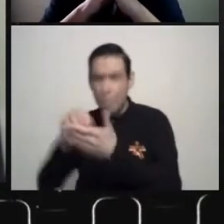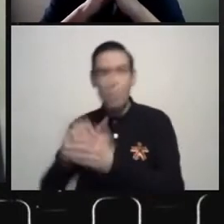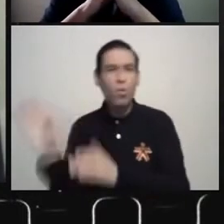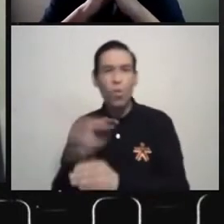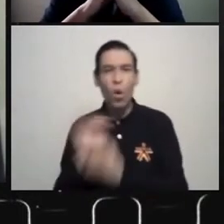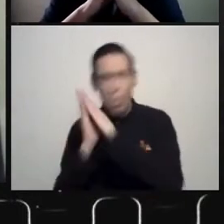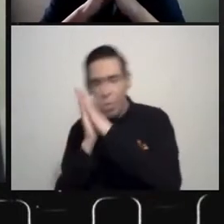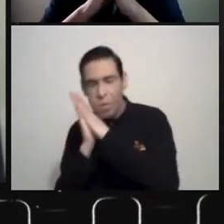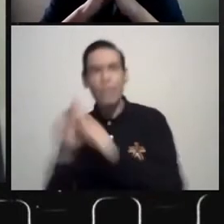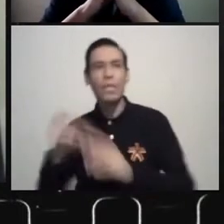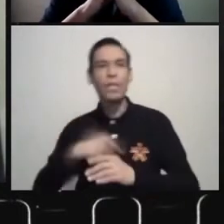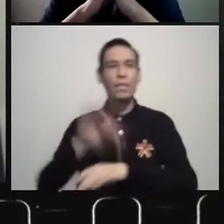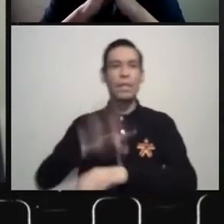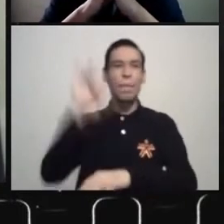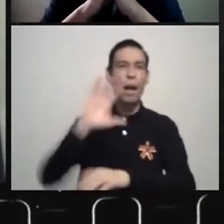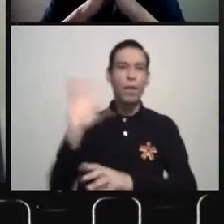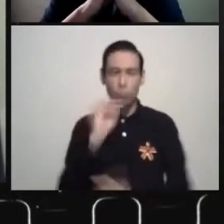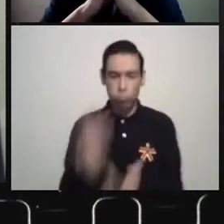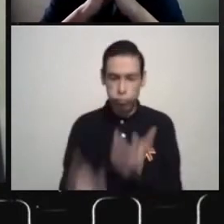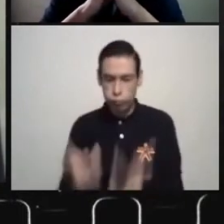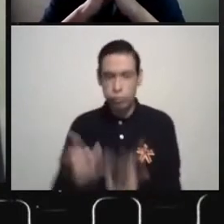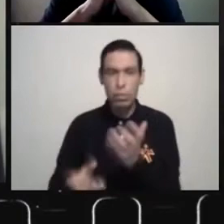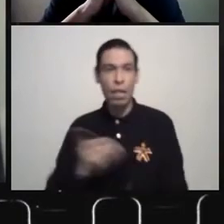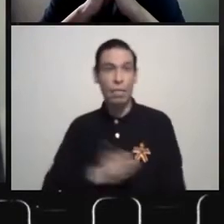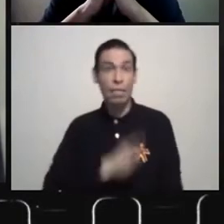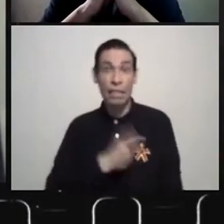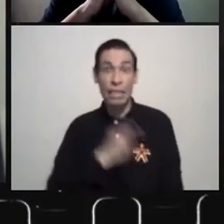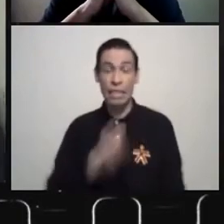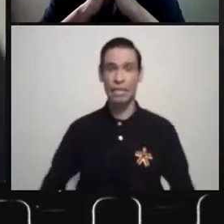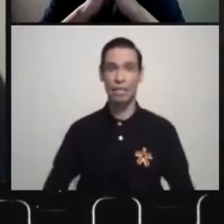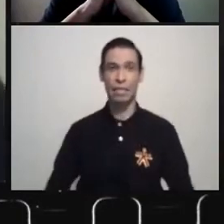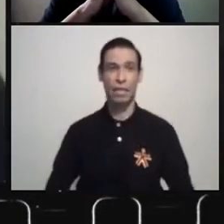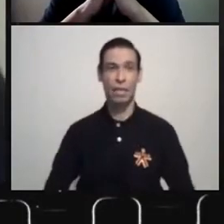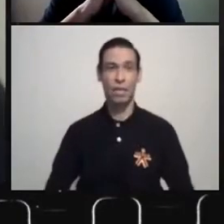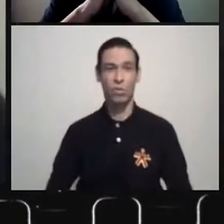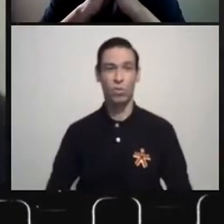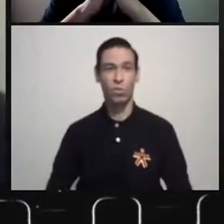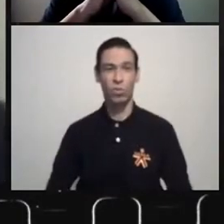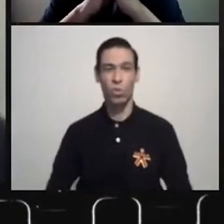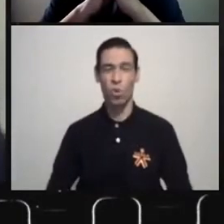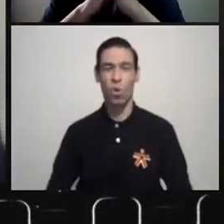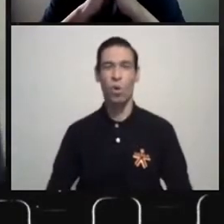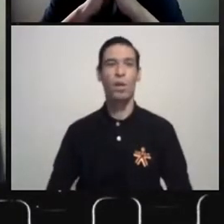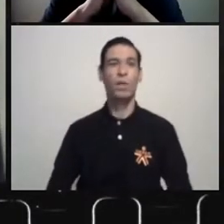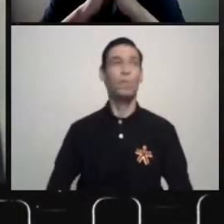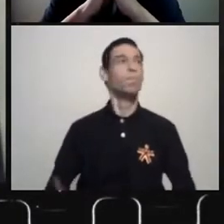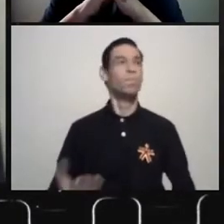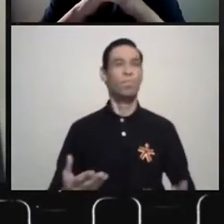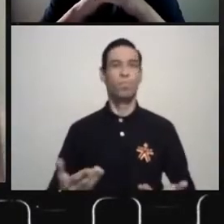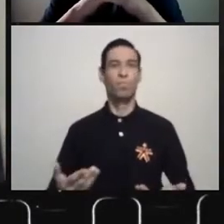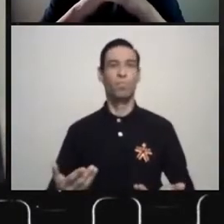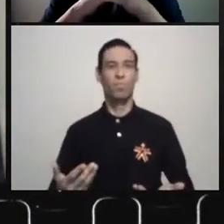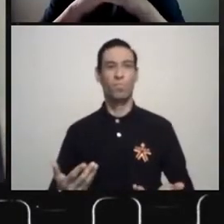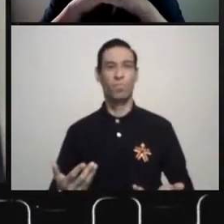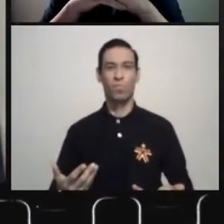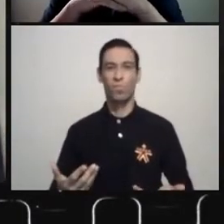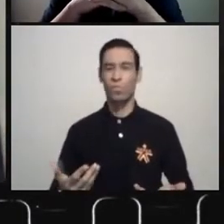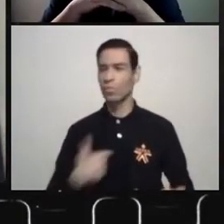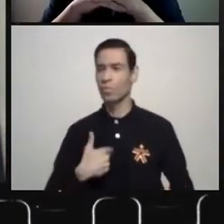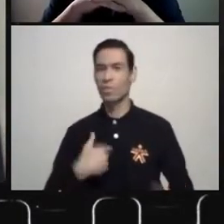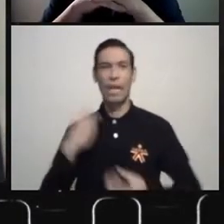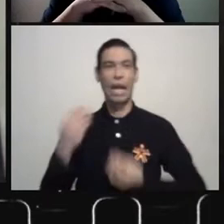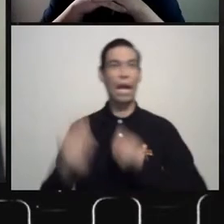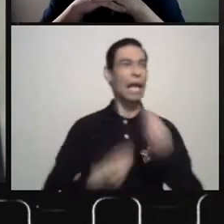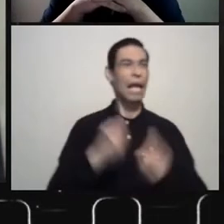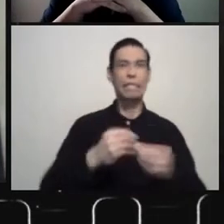mundo, me preguntaban sobre los llamados de los actores, yo les decía que no tenía ni idea porque yo no soy asistente de dirección, o